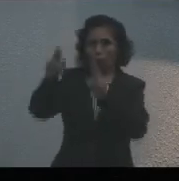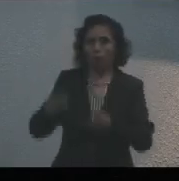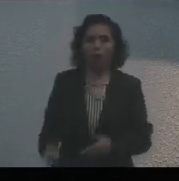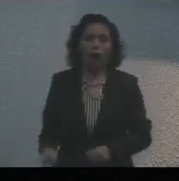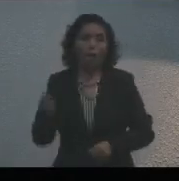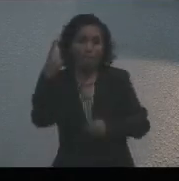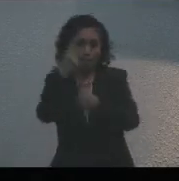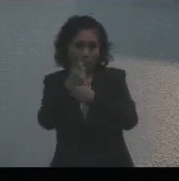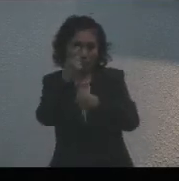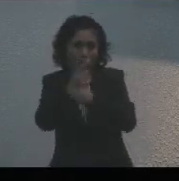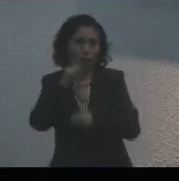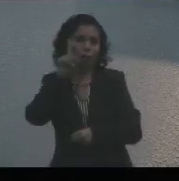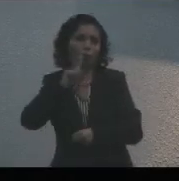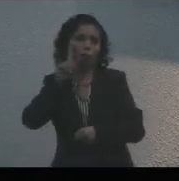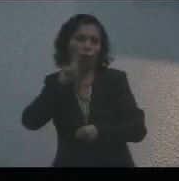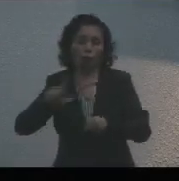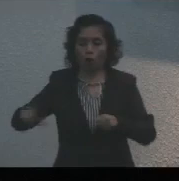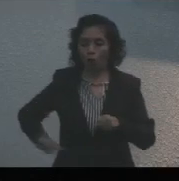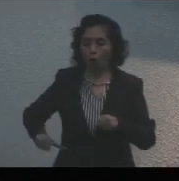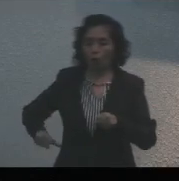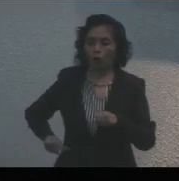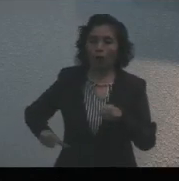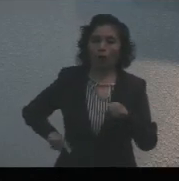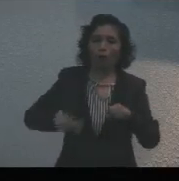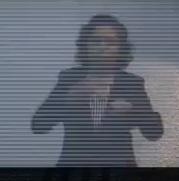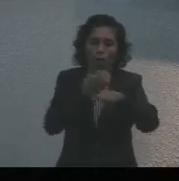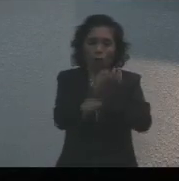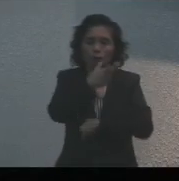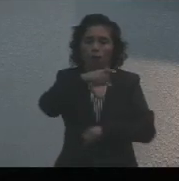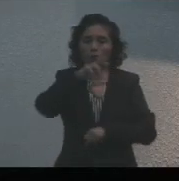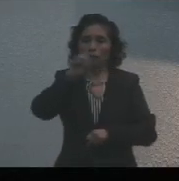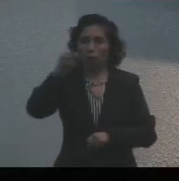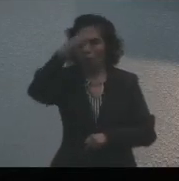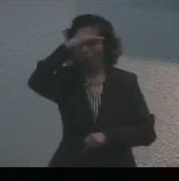mujer gobernadora del estado de Quintana Roo, Mara Lezama.